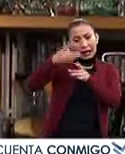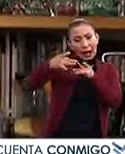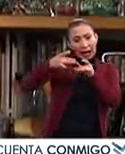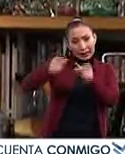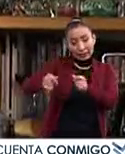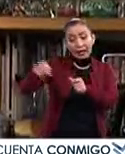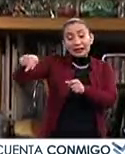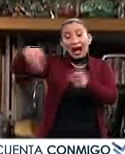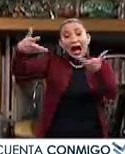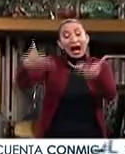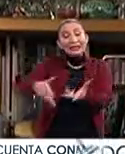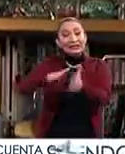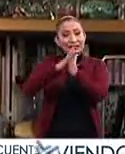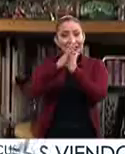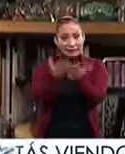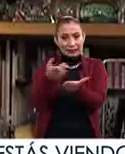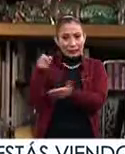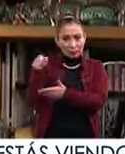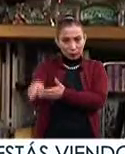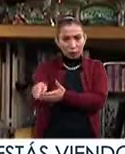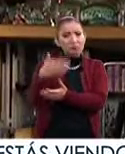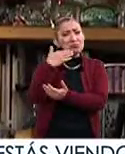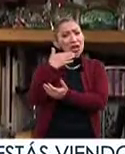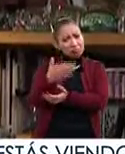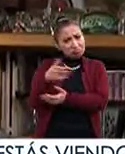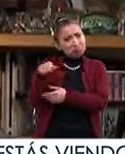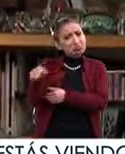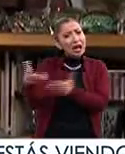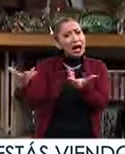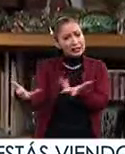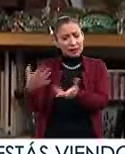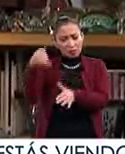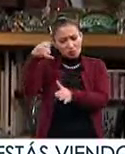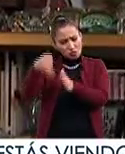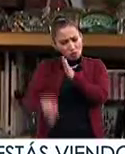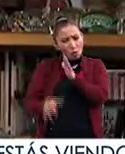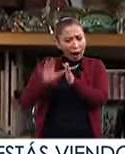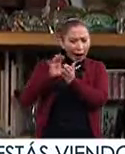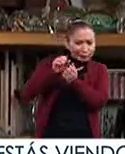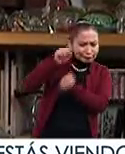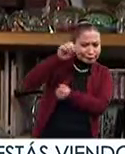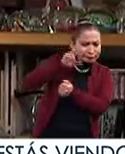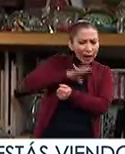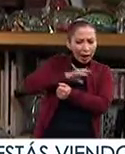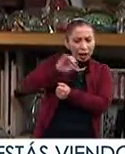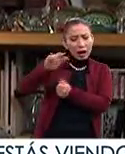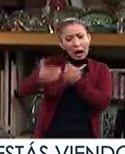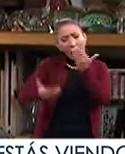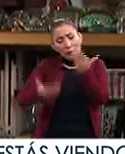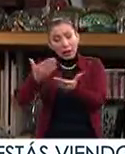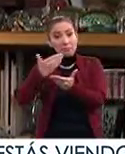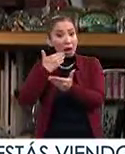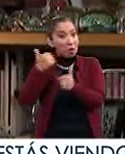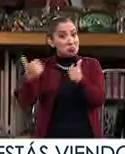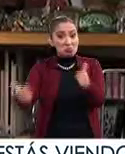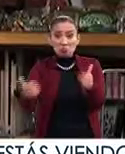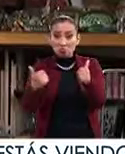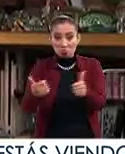de producción editorial es bueno, en el fondo. Y yo diría a ratos que es muy